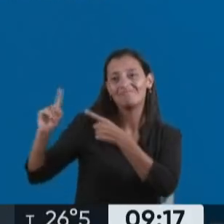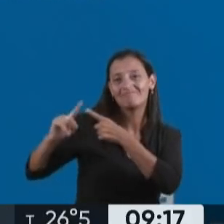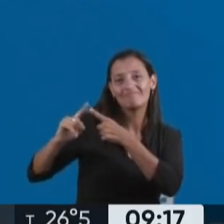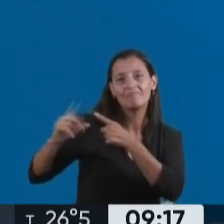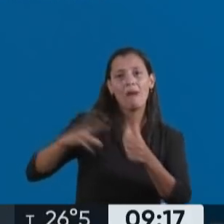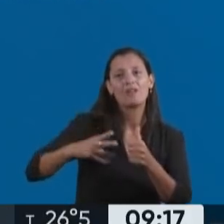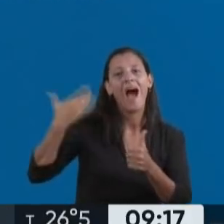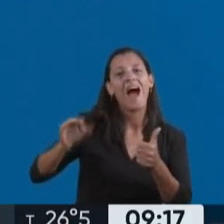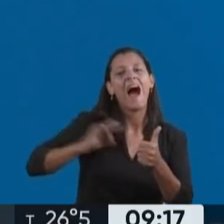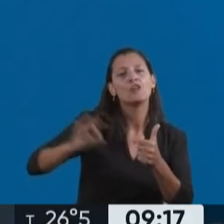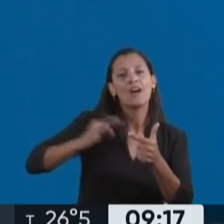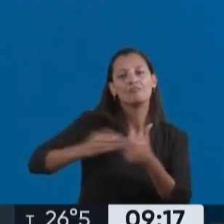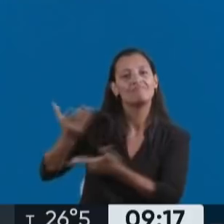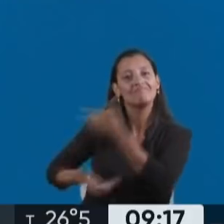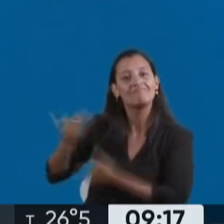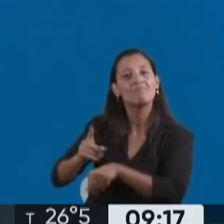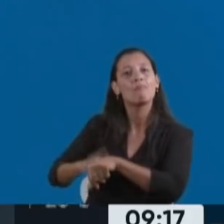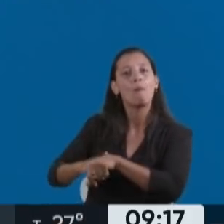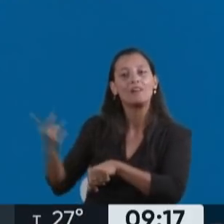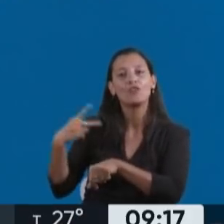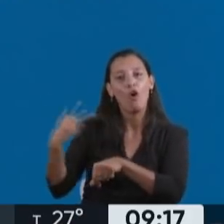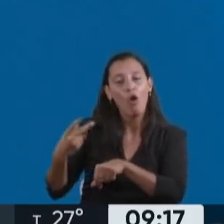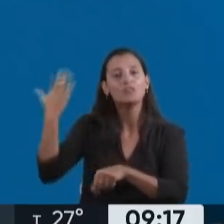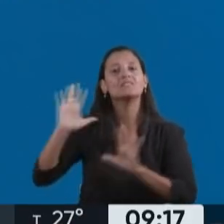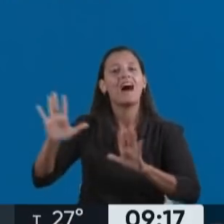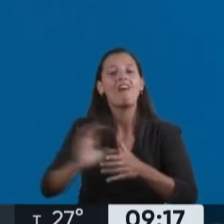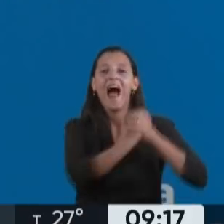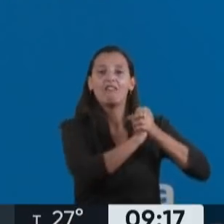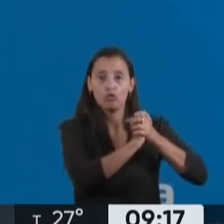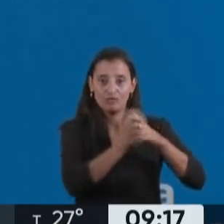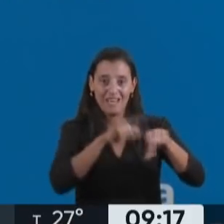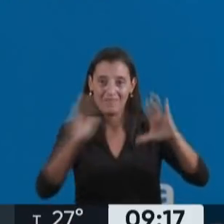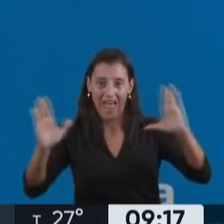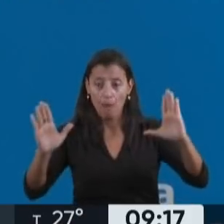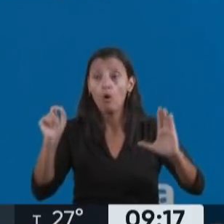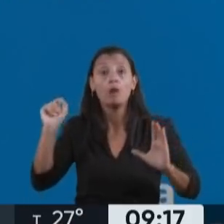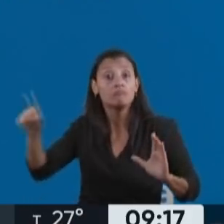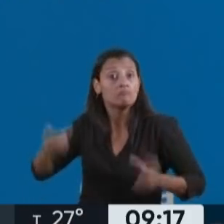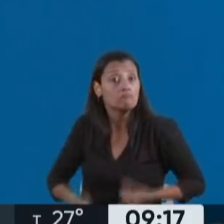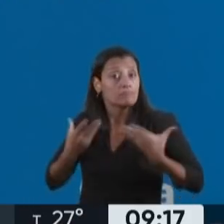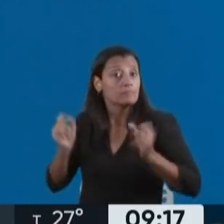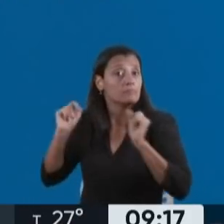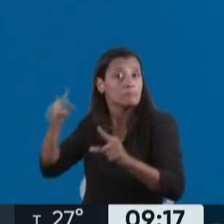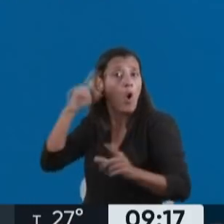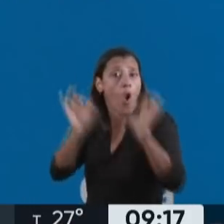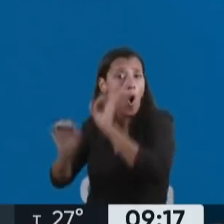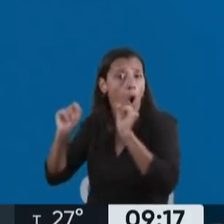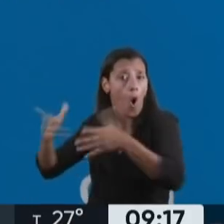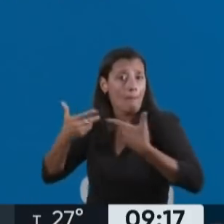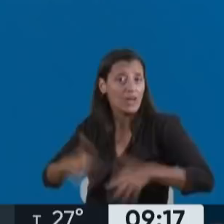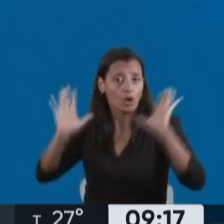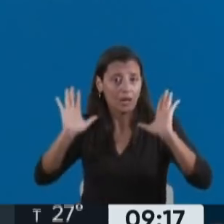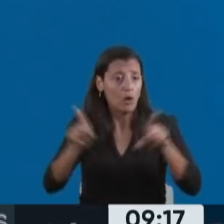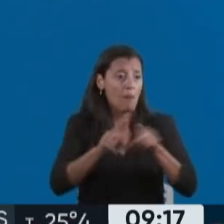desde aquellos años en que era diputado del presidente Raúl Alfonsín. Son sus dichos, es su manera de pensar sobre el tema, como cada uno tiene